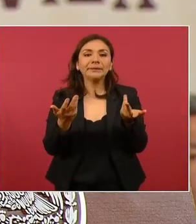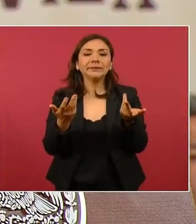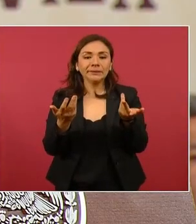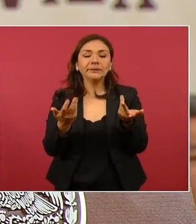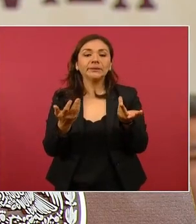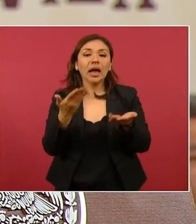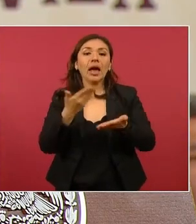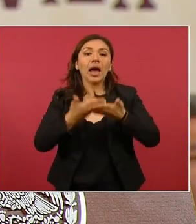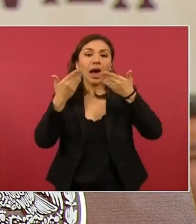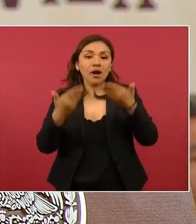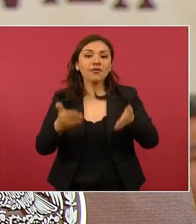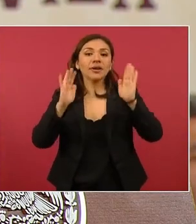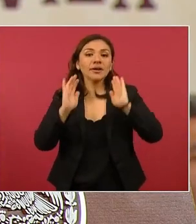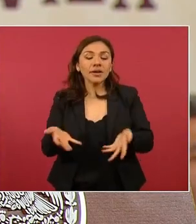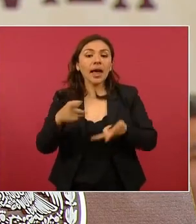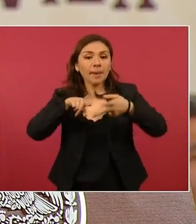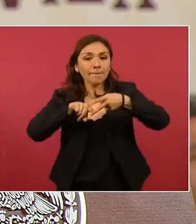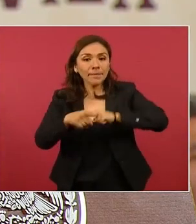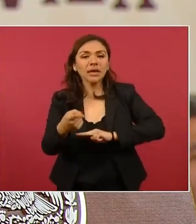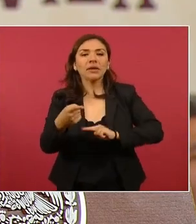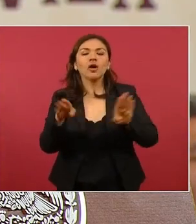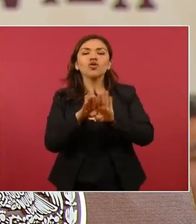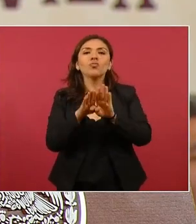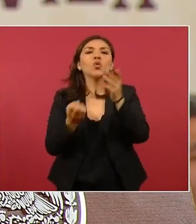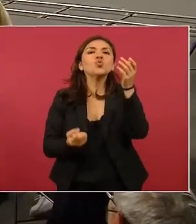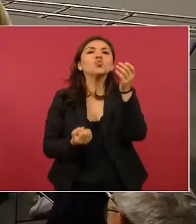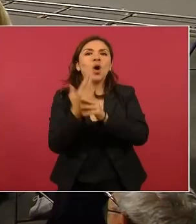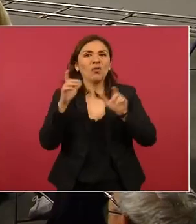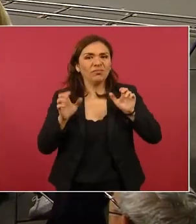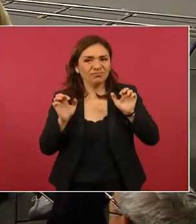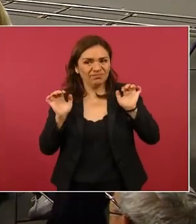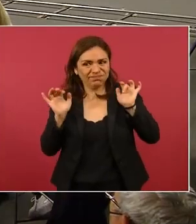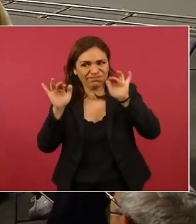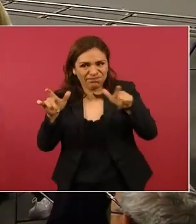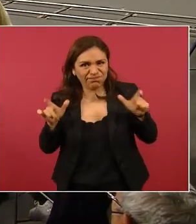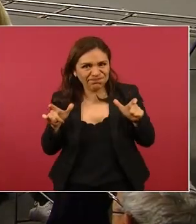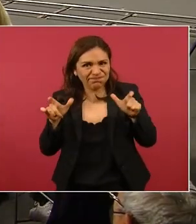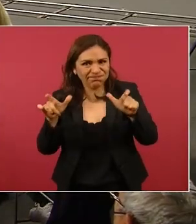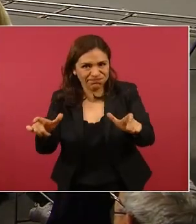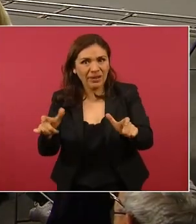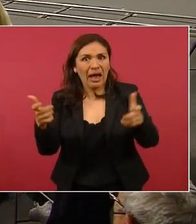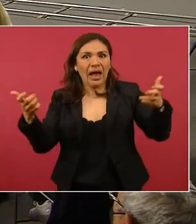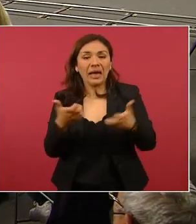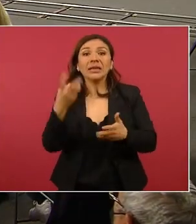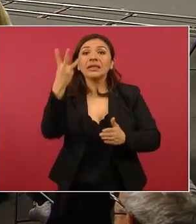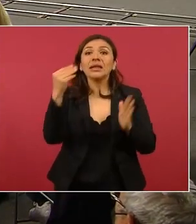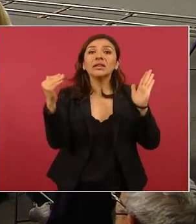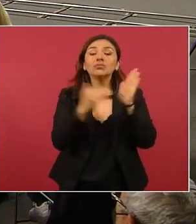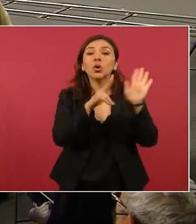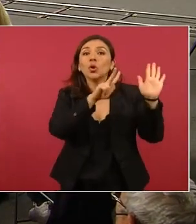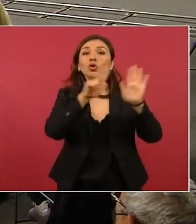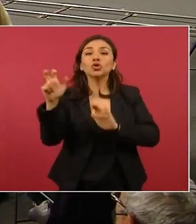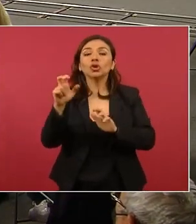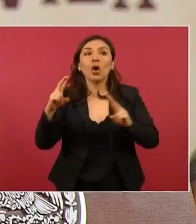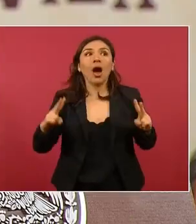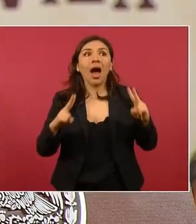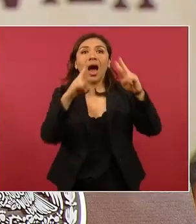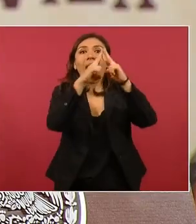Se está ahorita en un despliegue bastante agresivo, estamos desplegando 3.800